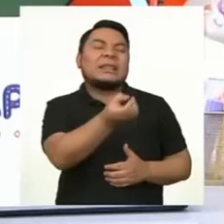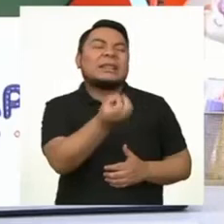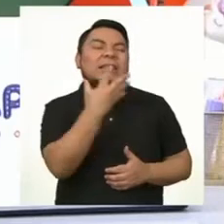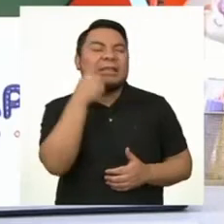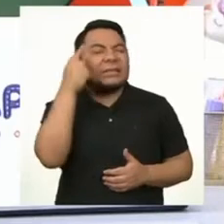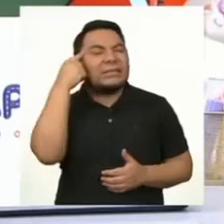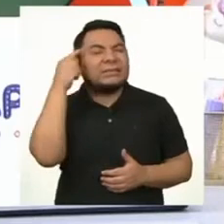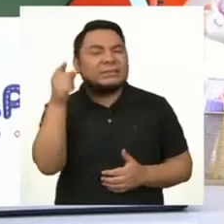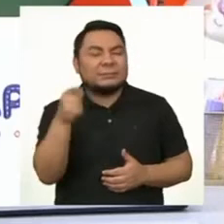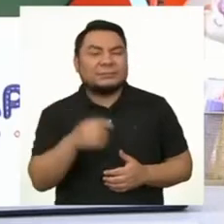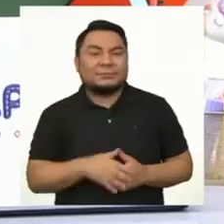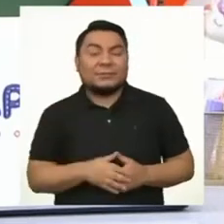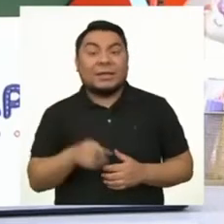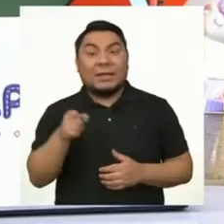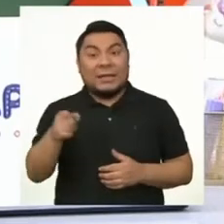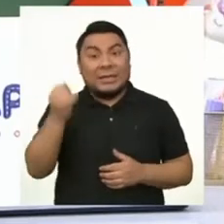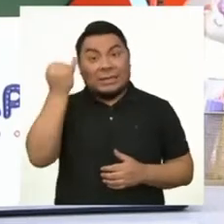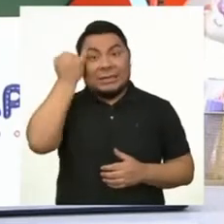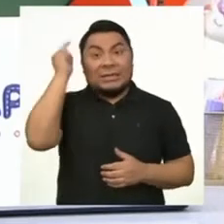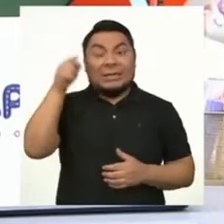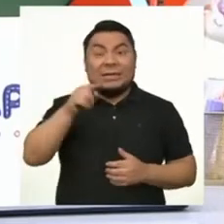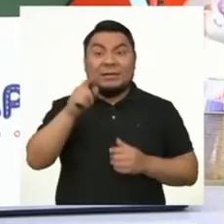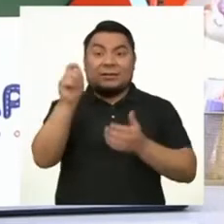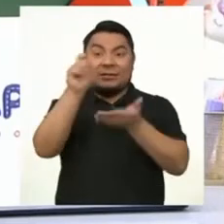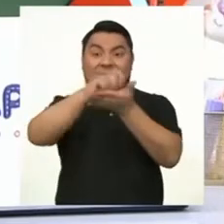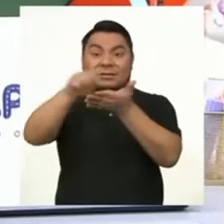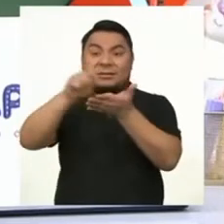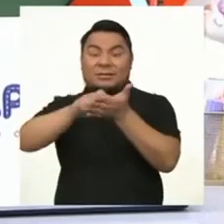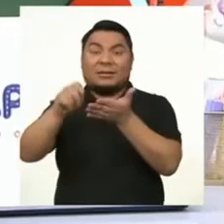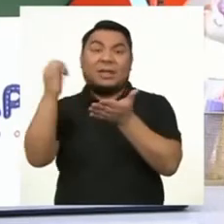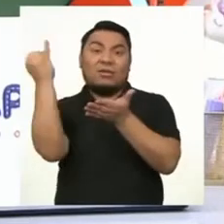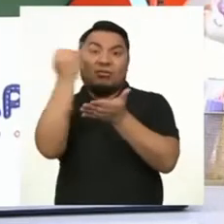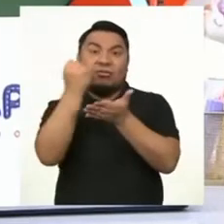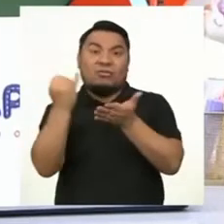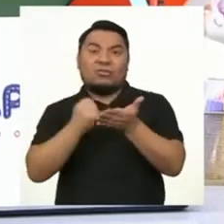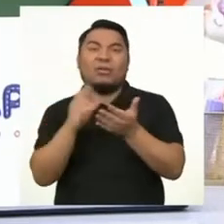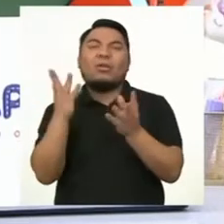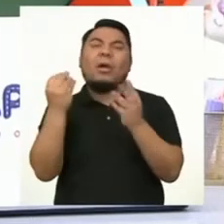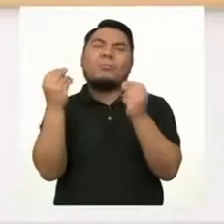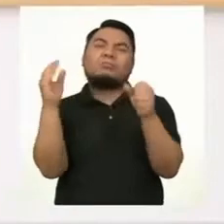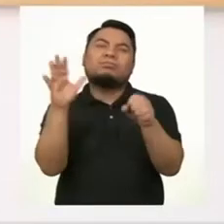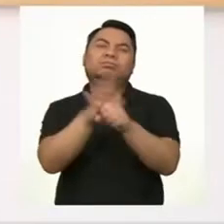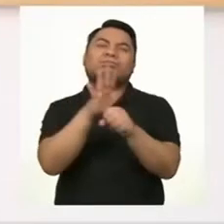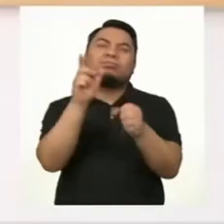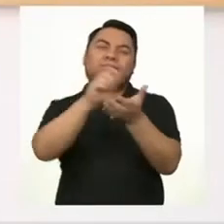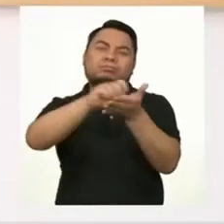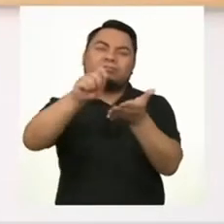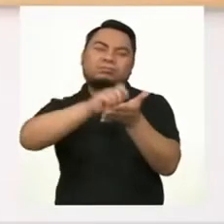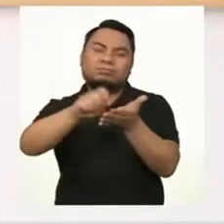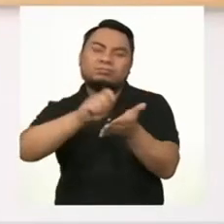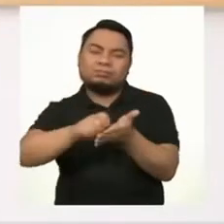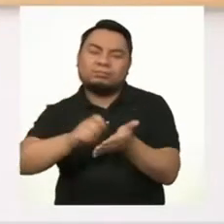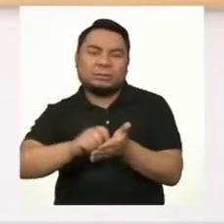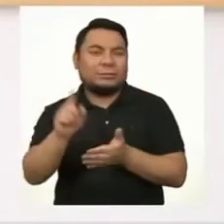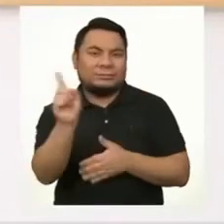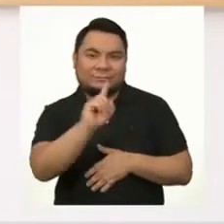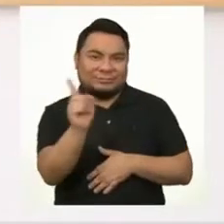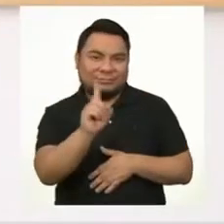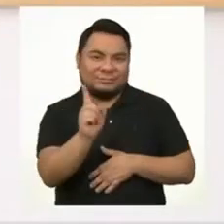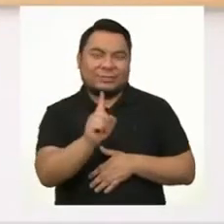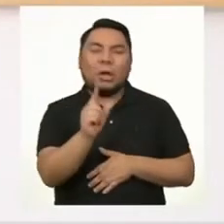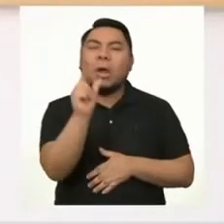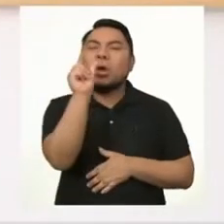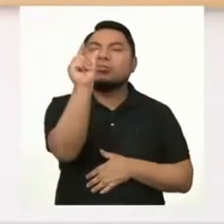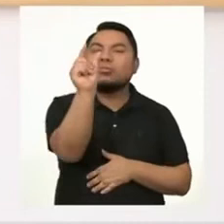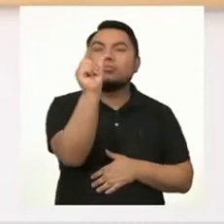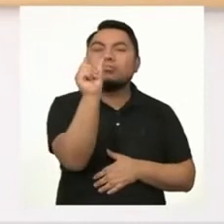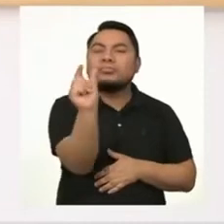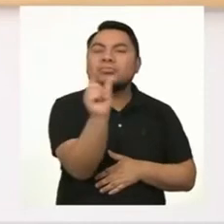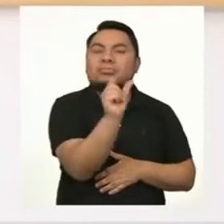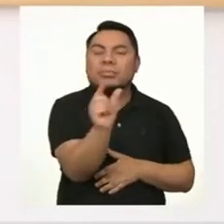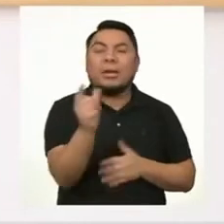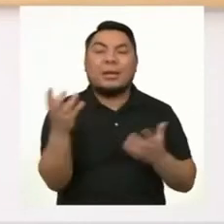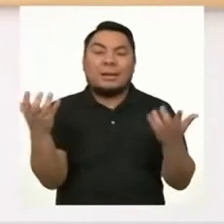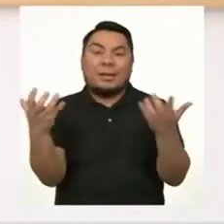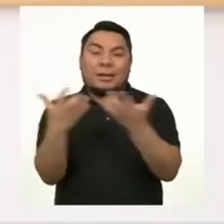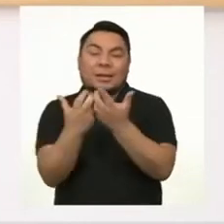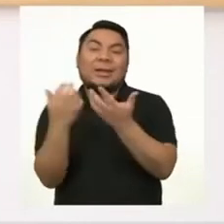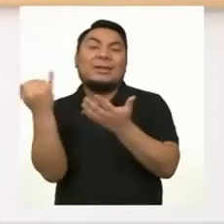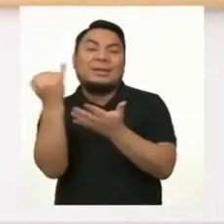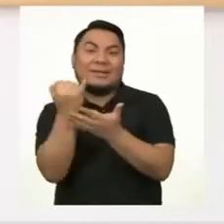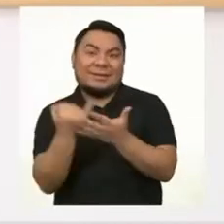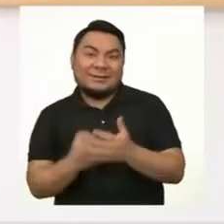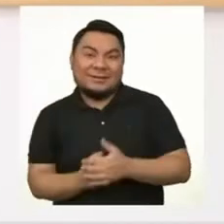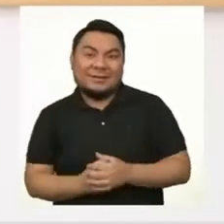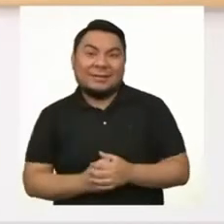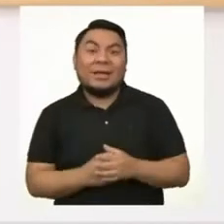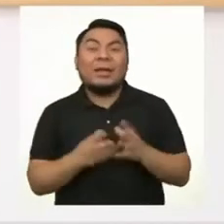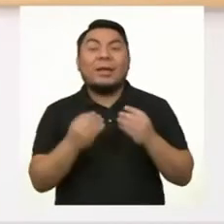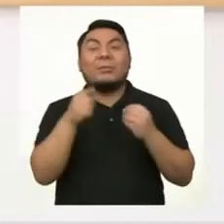La idea de una infografía es no saturar de texto. Exacto. Si vamos a escribir con detalle, mejor hacemos un